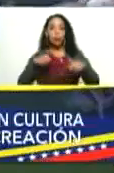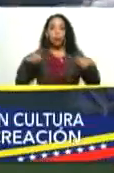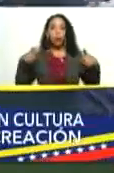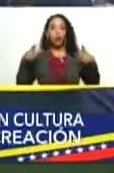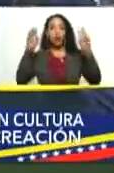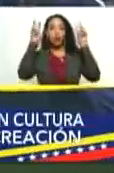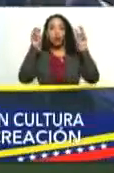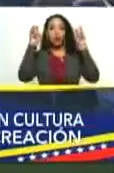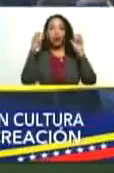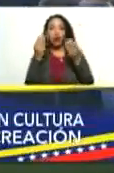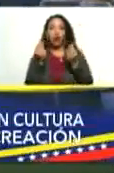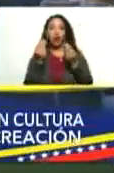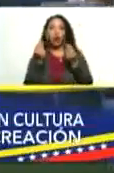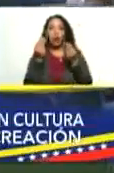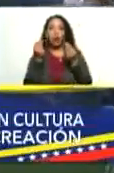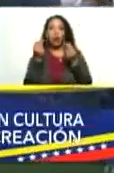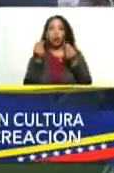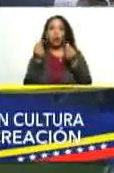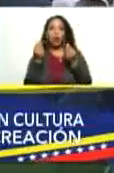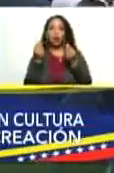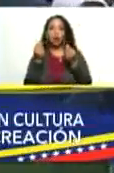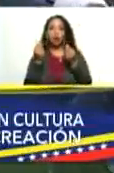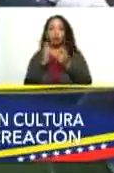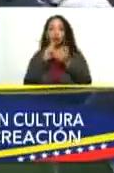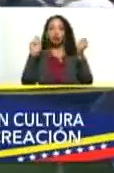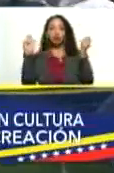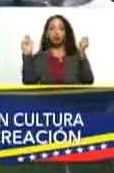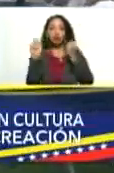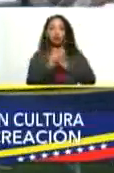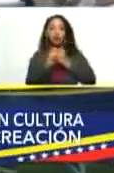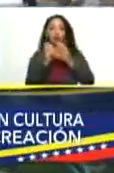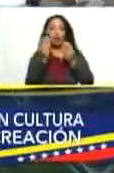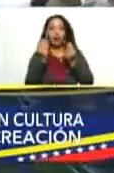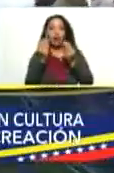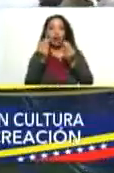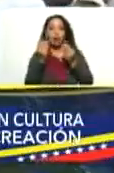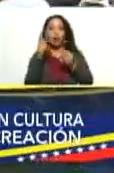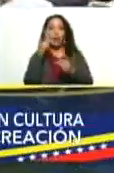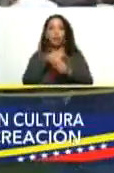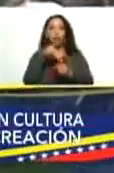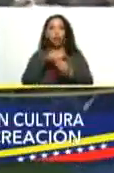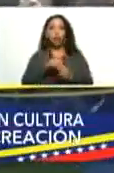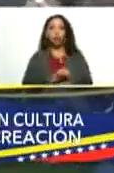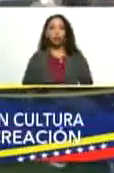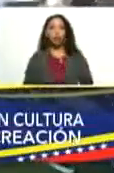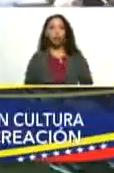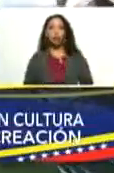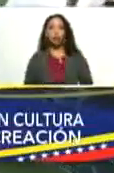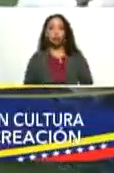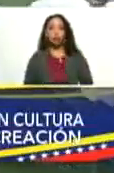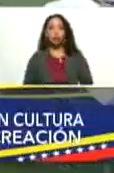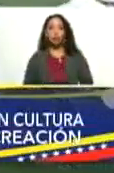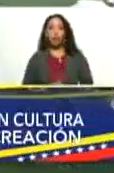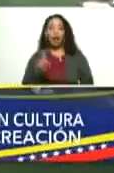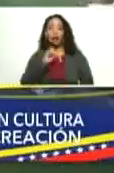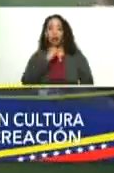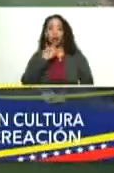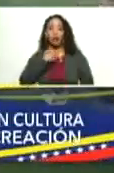nueva economía sustitutiva de la economía petrolera. Es el arma secreta